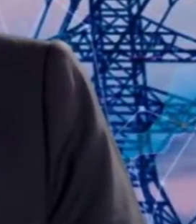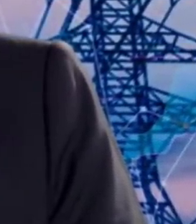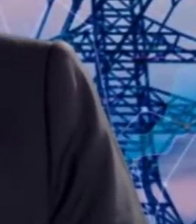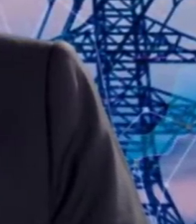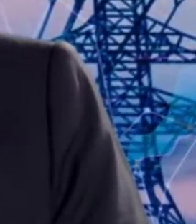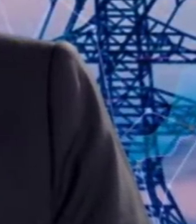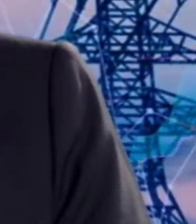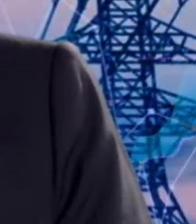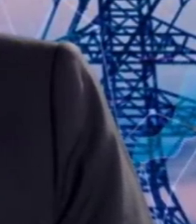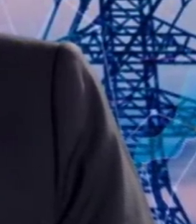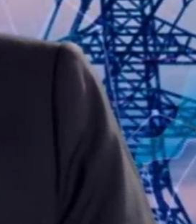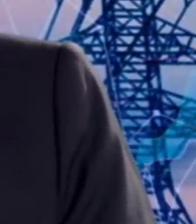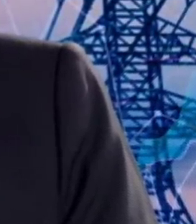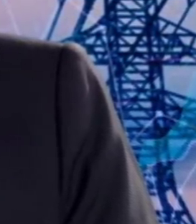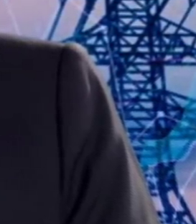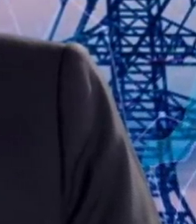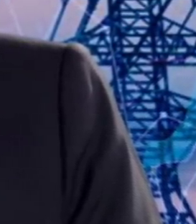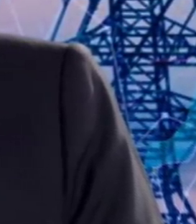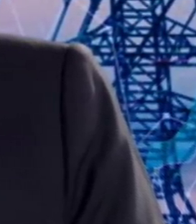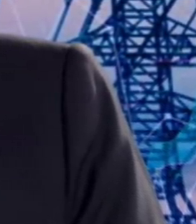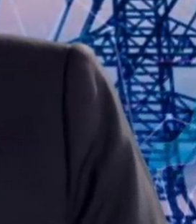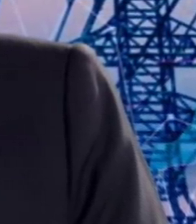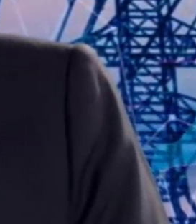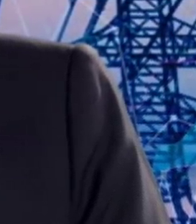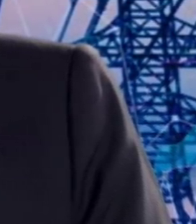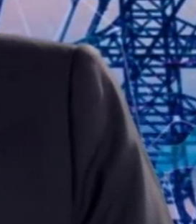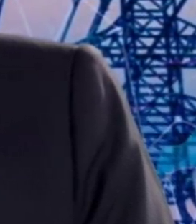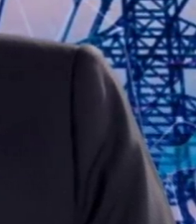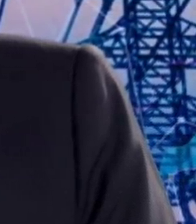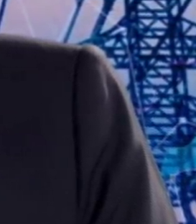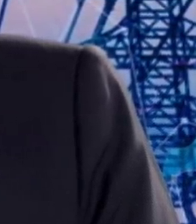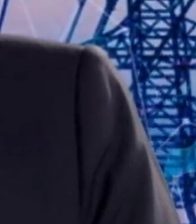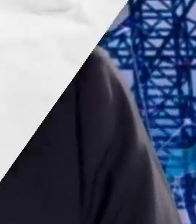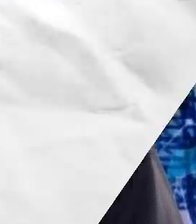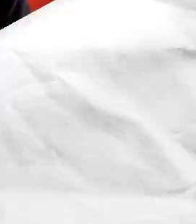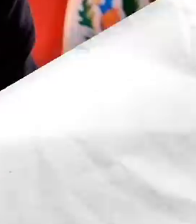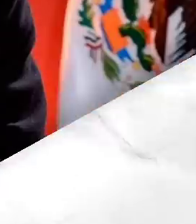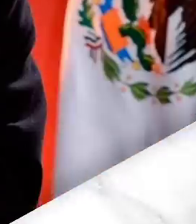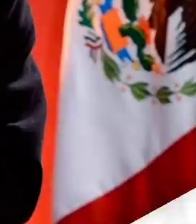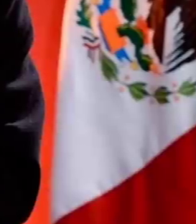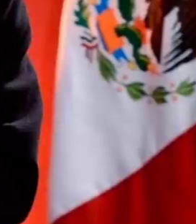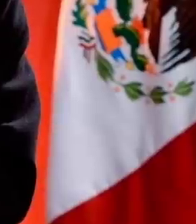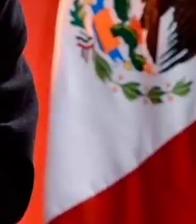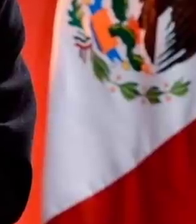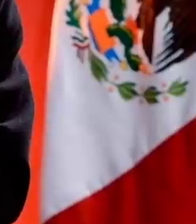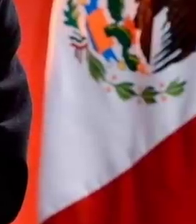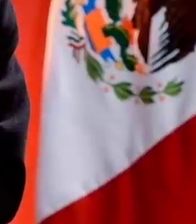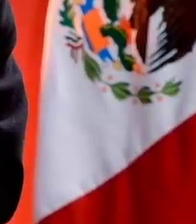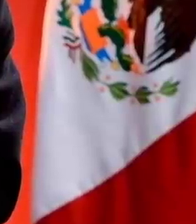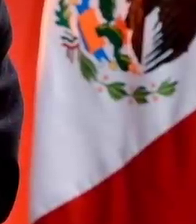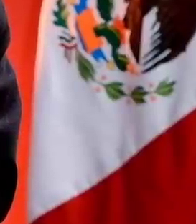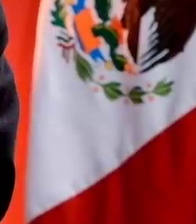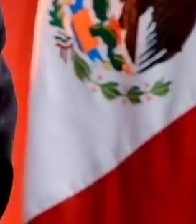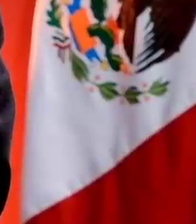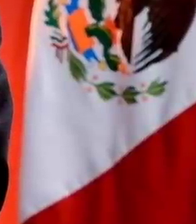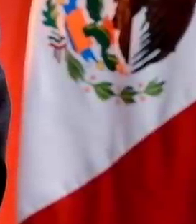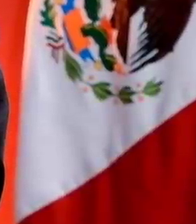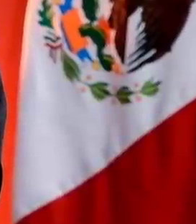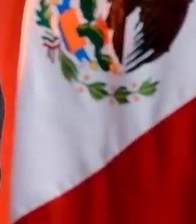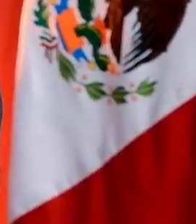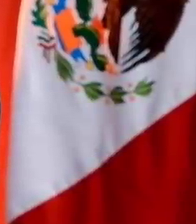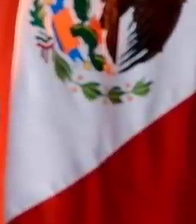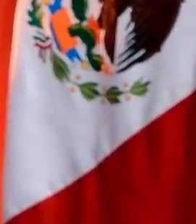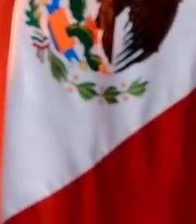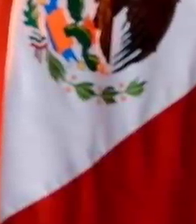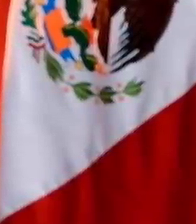¿no? Explicó perfectamente el presidente que anteriormente, años atrás, otros presidentes dejaban vía libre,